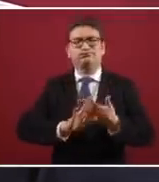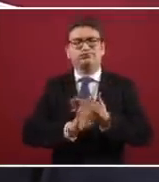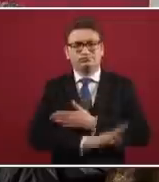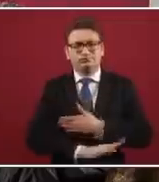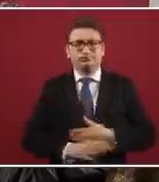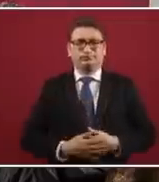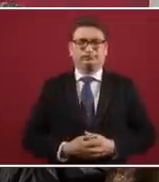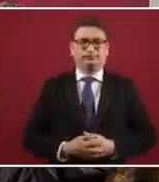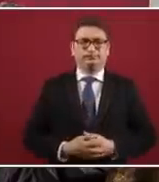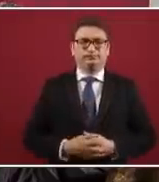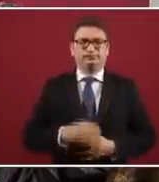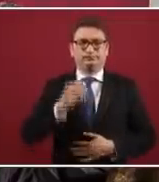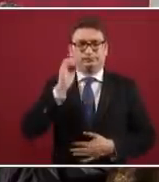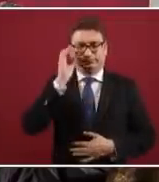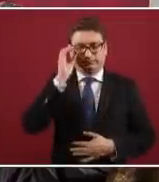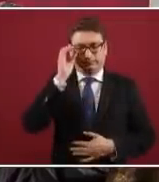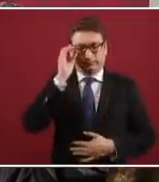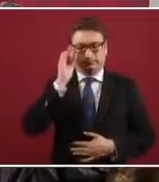y